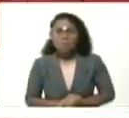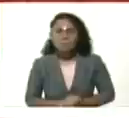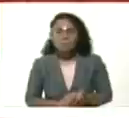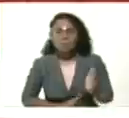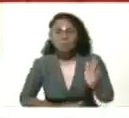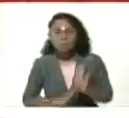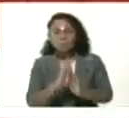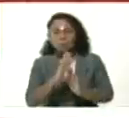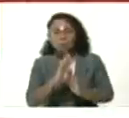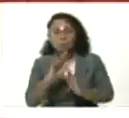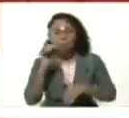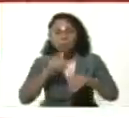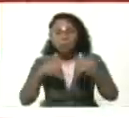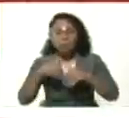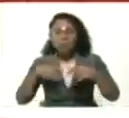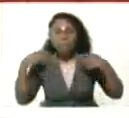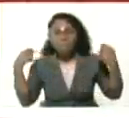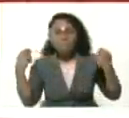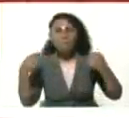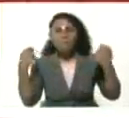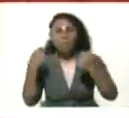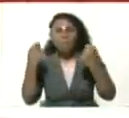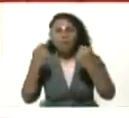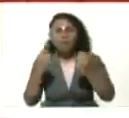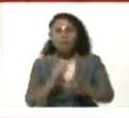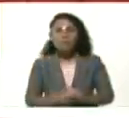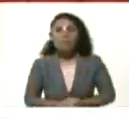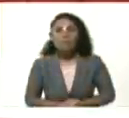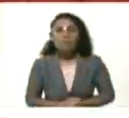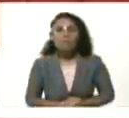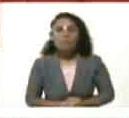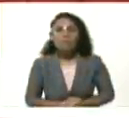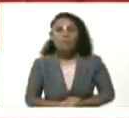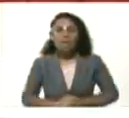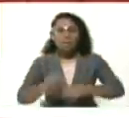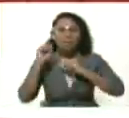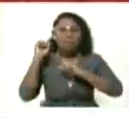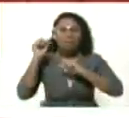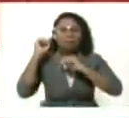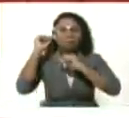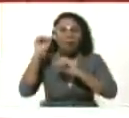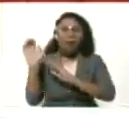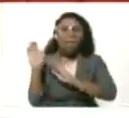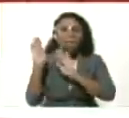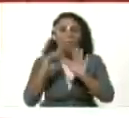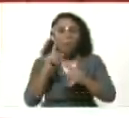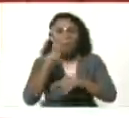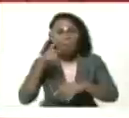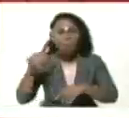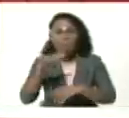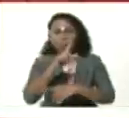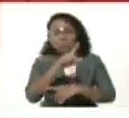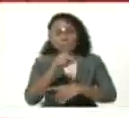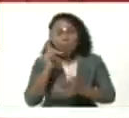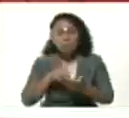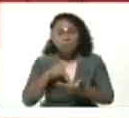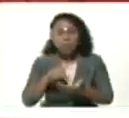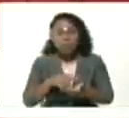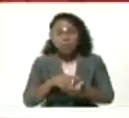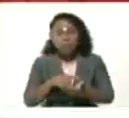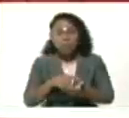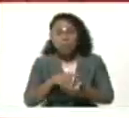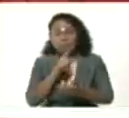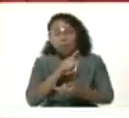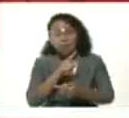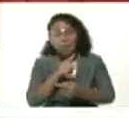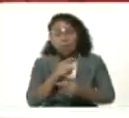Surgieron del voto popular, de la manifestación de apoyo de un pueblo, y son los candidatos, y los candidatos